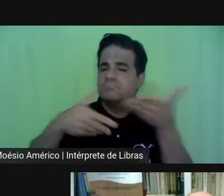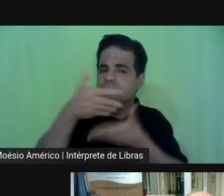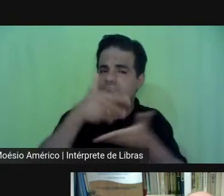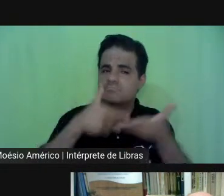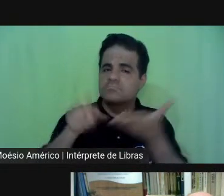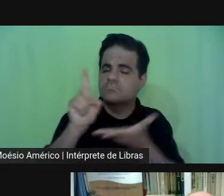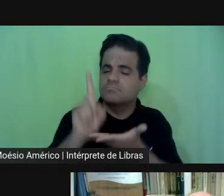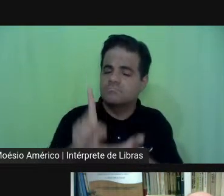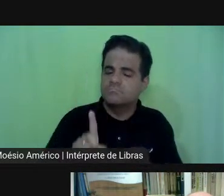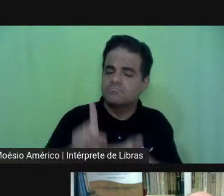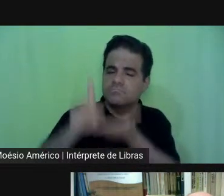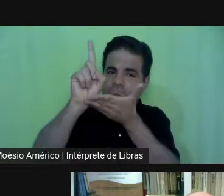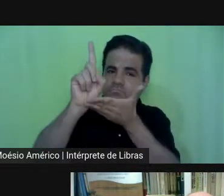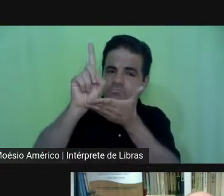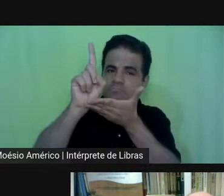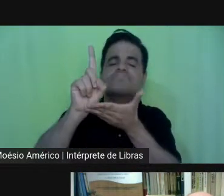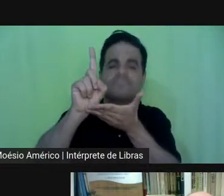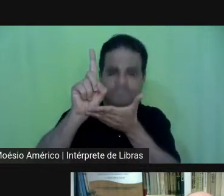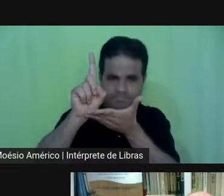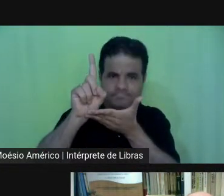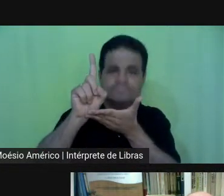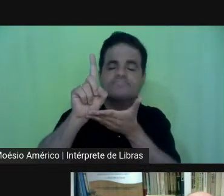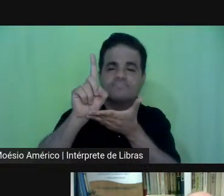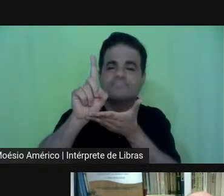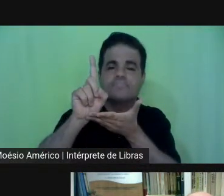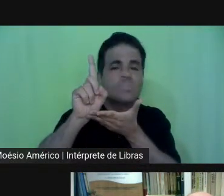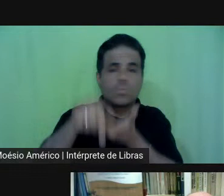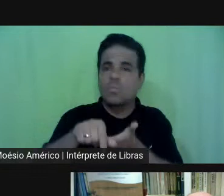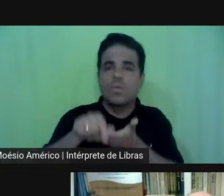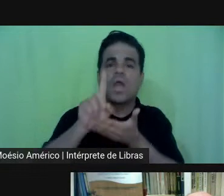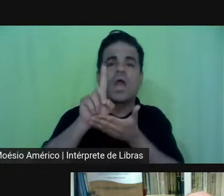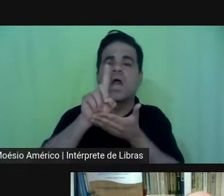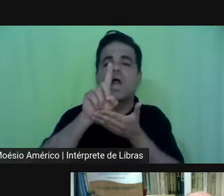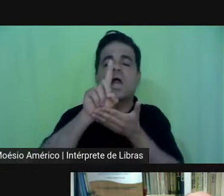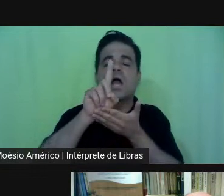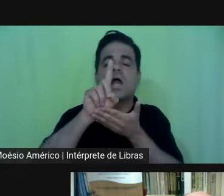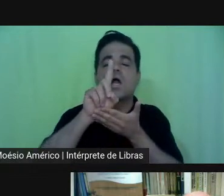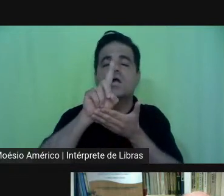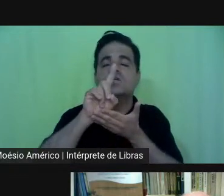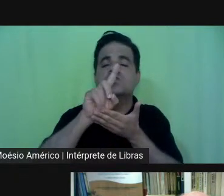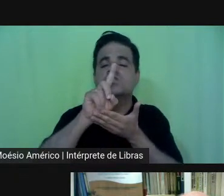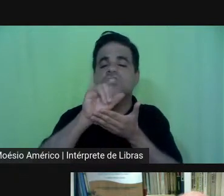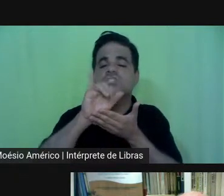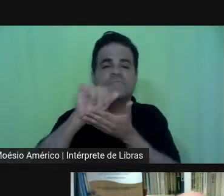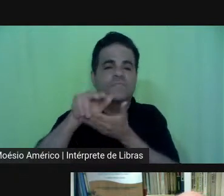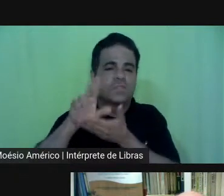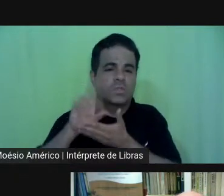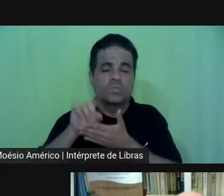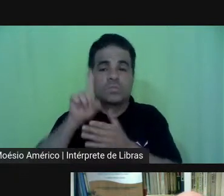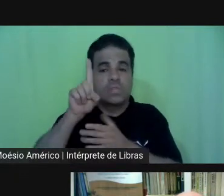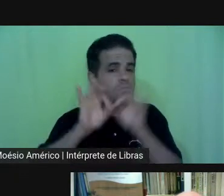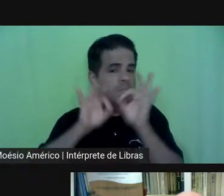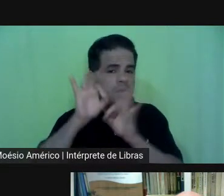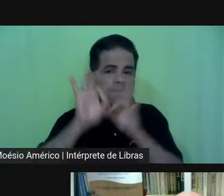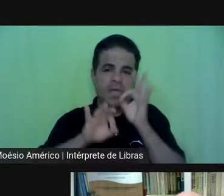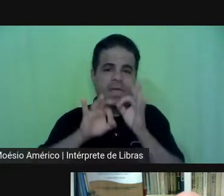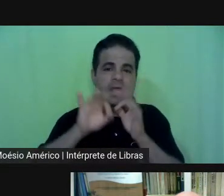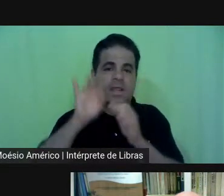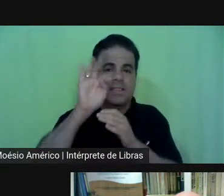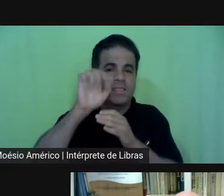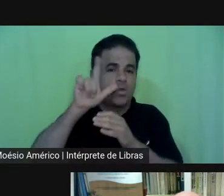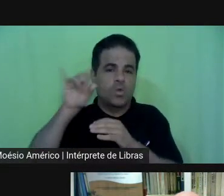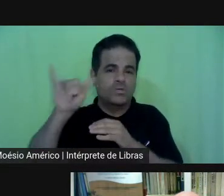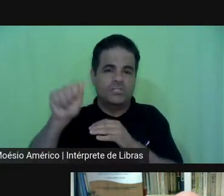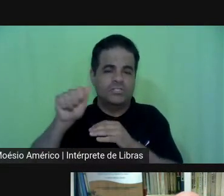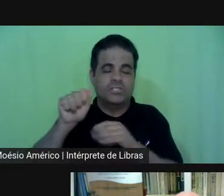más aún en un esfuerzo humano no adivino en la teología dios no faes teología distribución ser humano